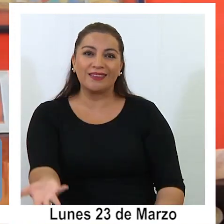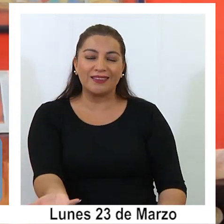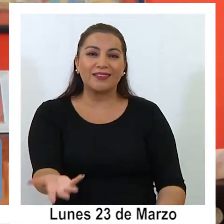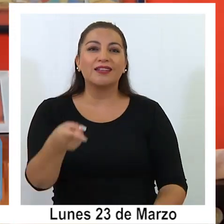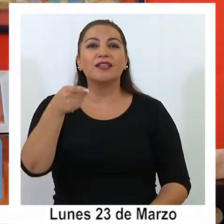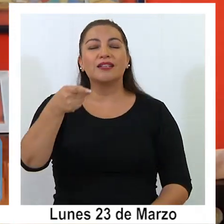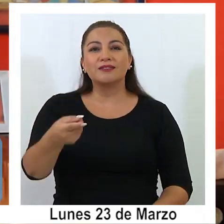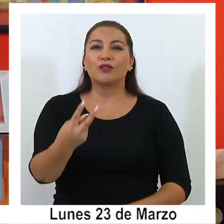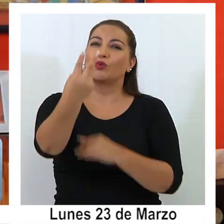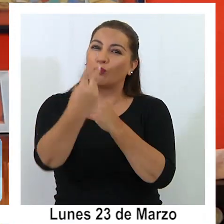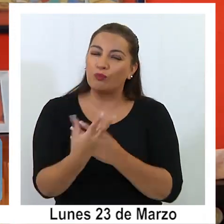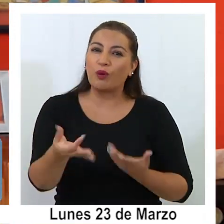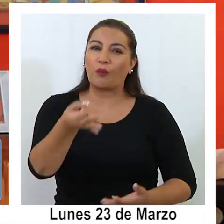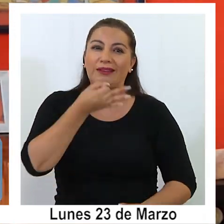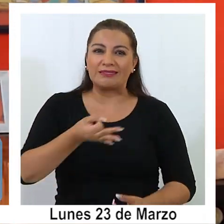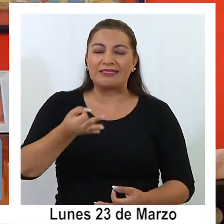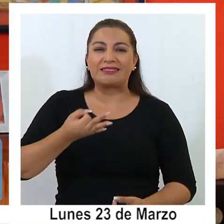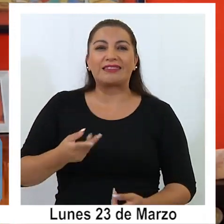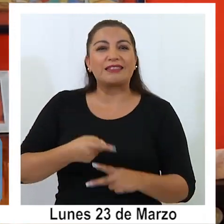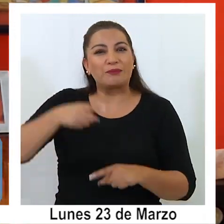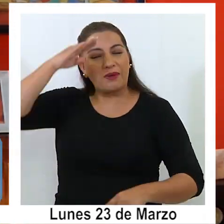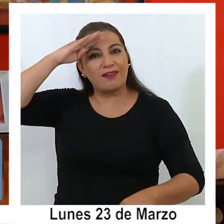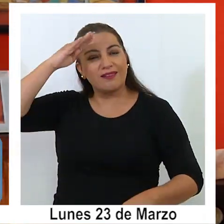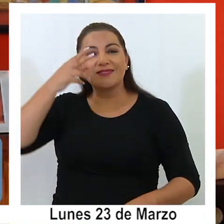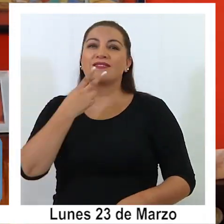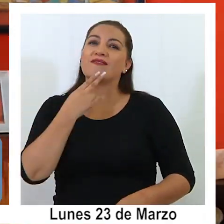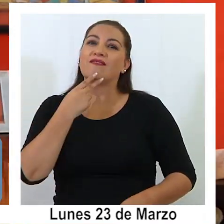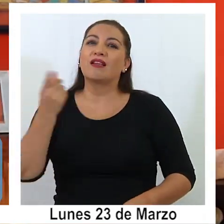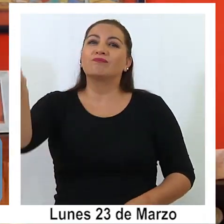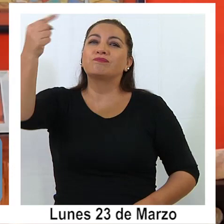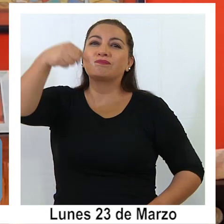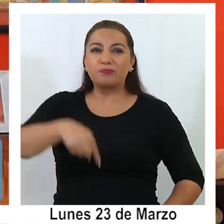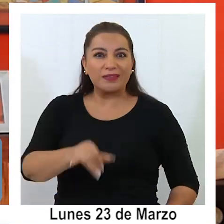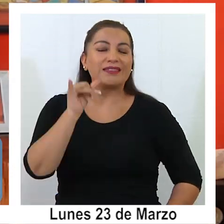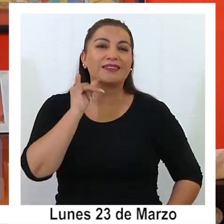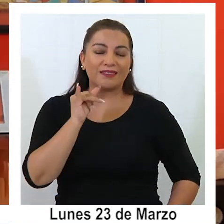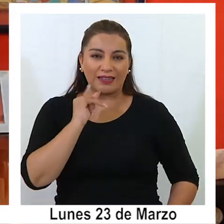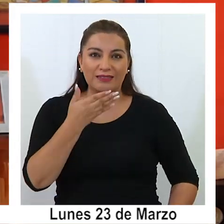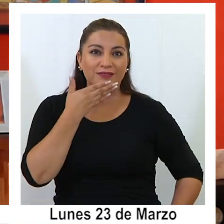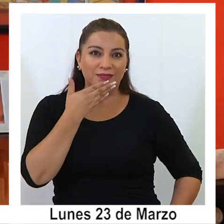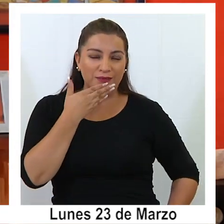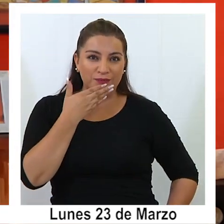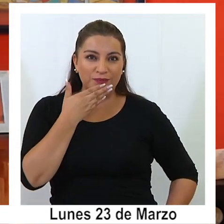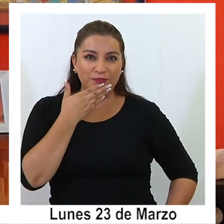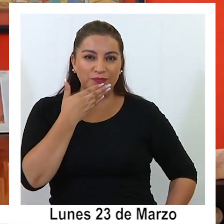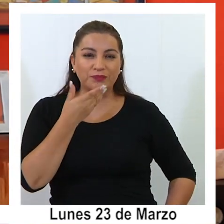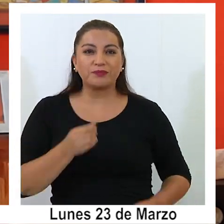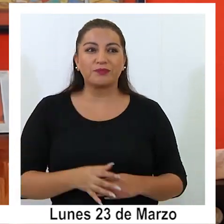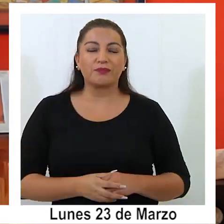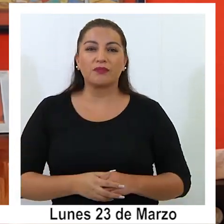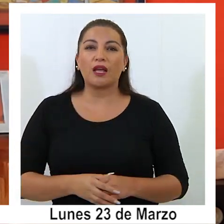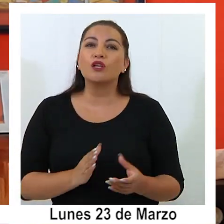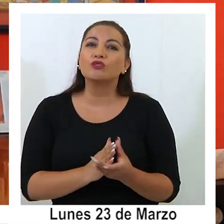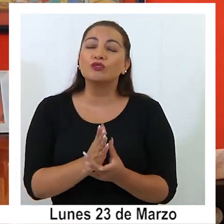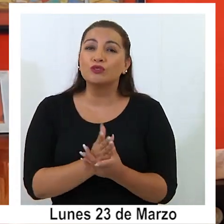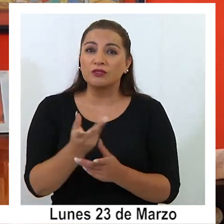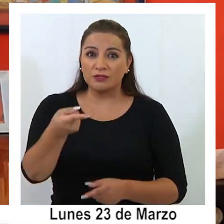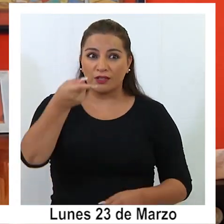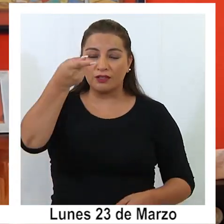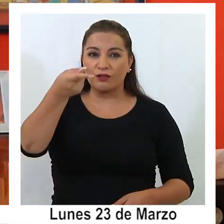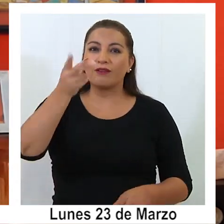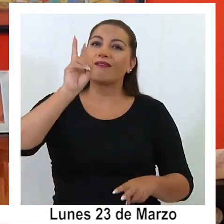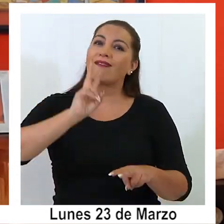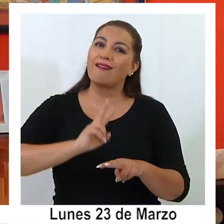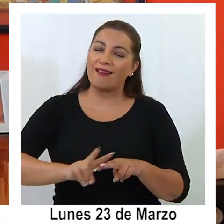las peripecias que te tocó vivir en este retorno a nuestra ciudad y también, por supuesto, las recomendaciones que